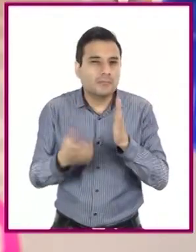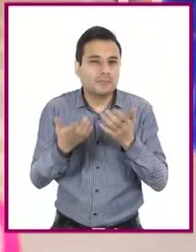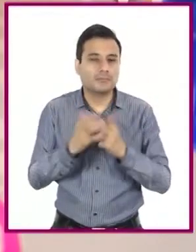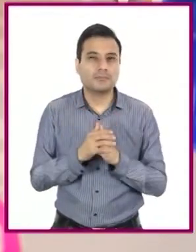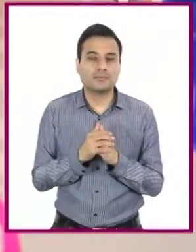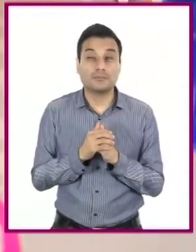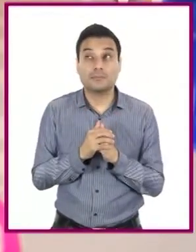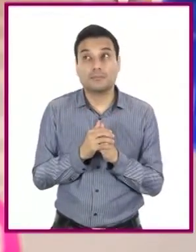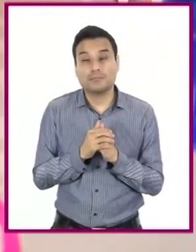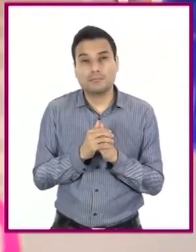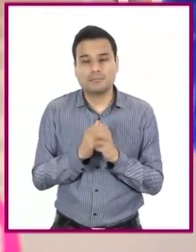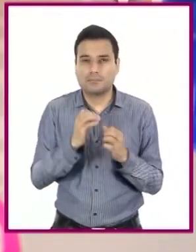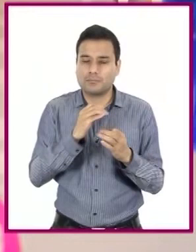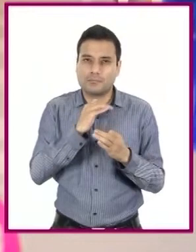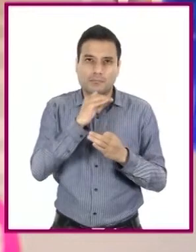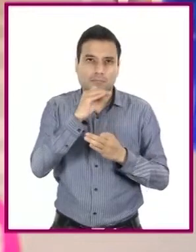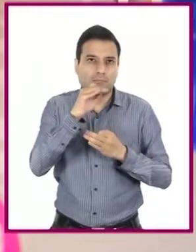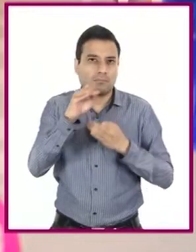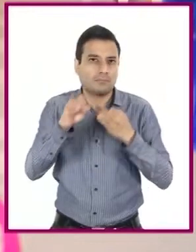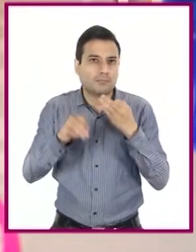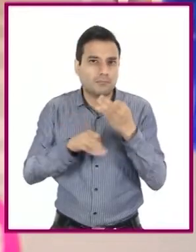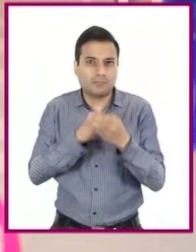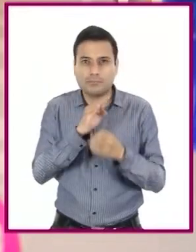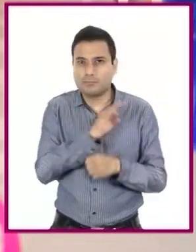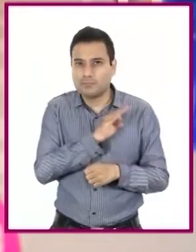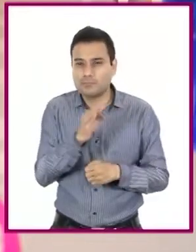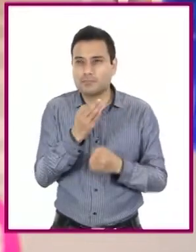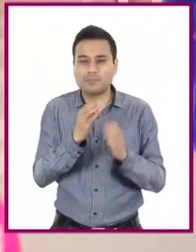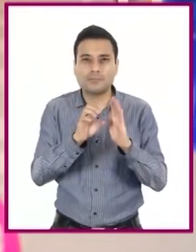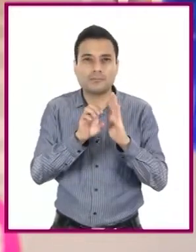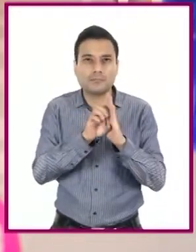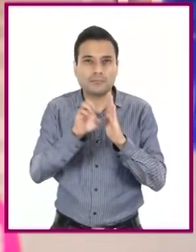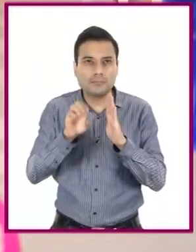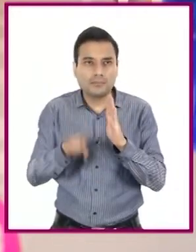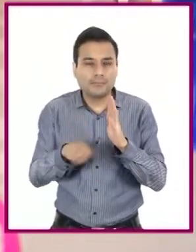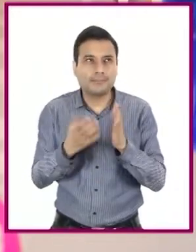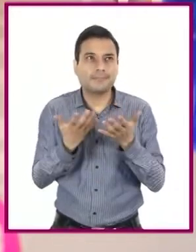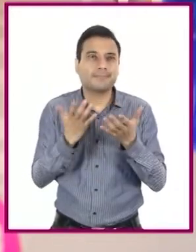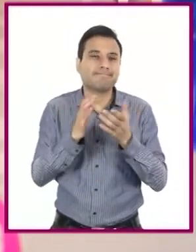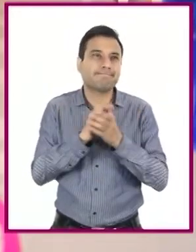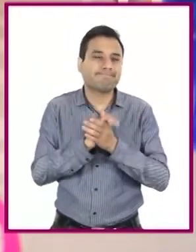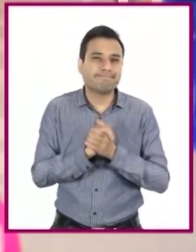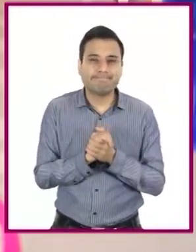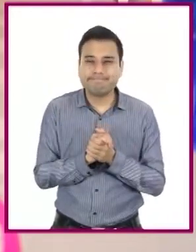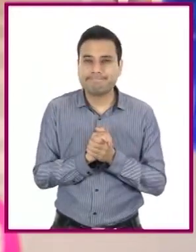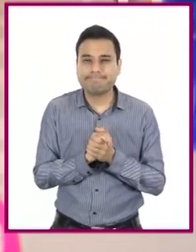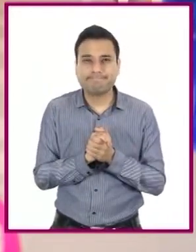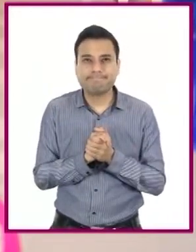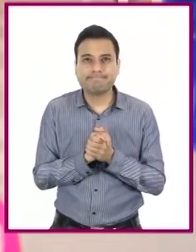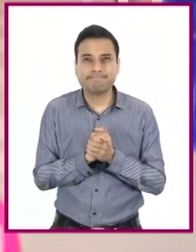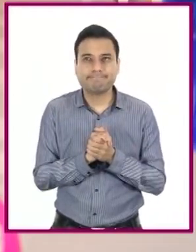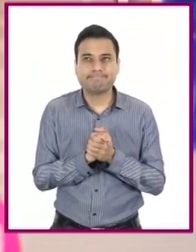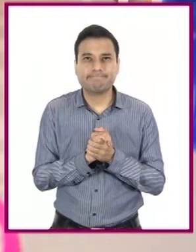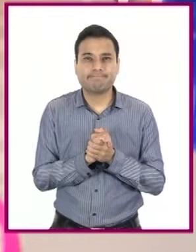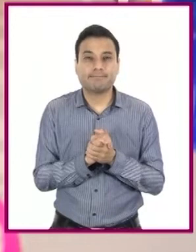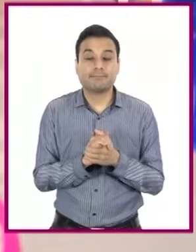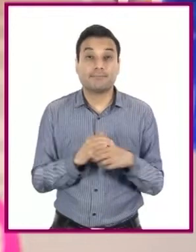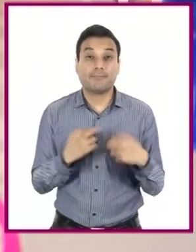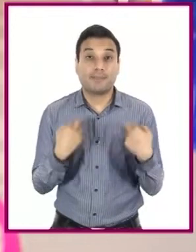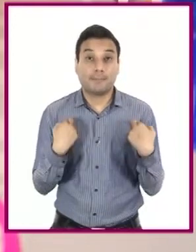Ay, pues todas, de hecho. Por ejemplo, ¿qué les parece si el maestro Daniel